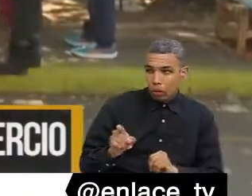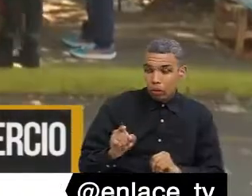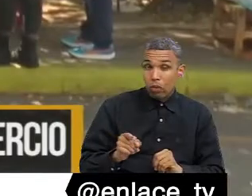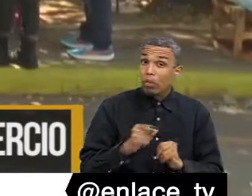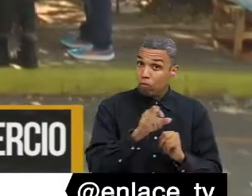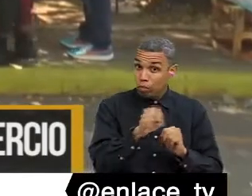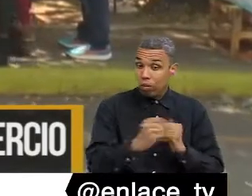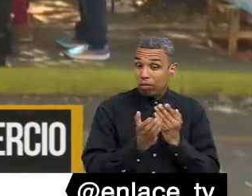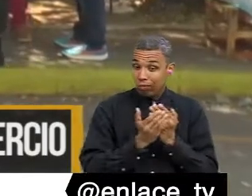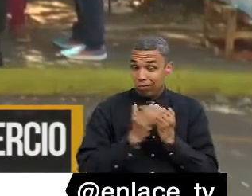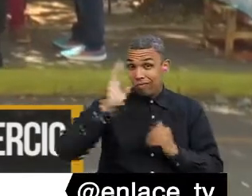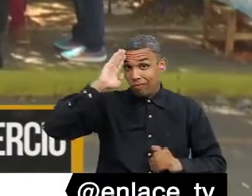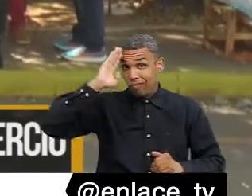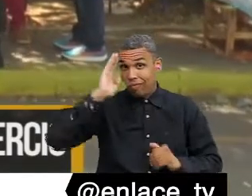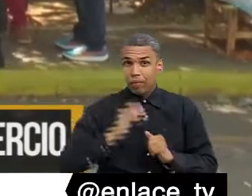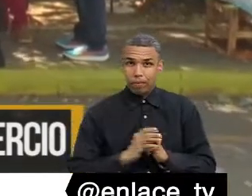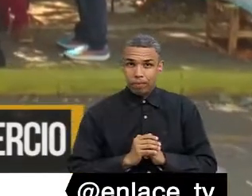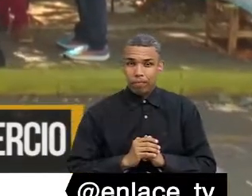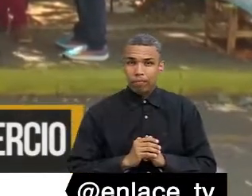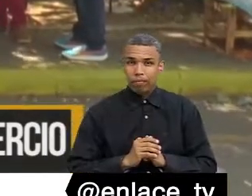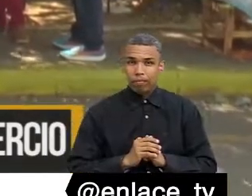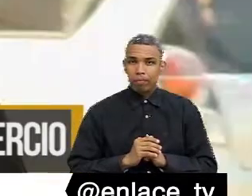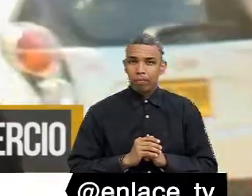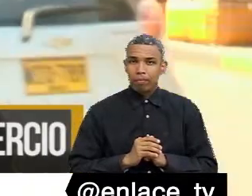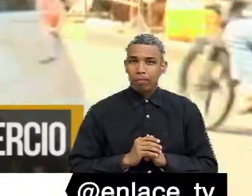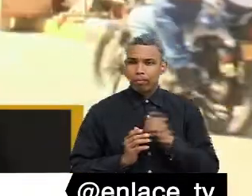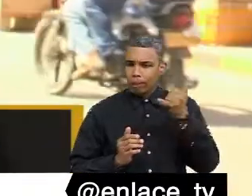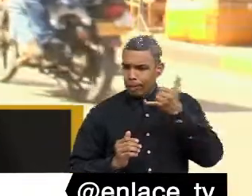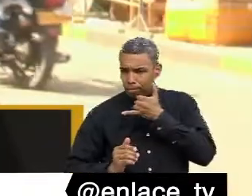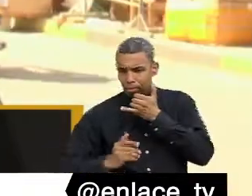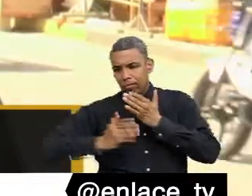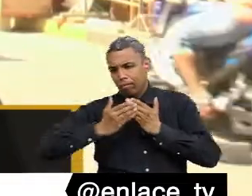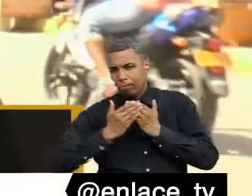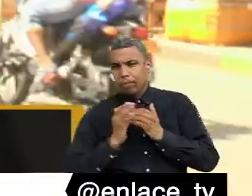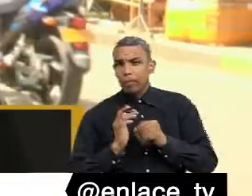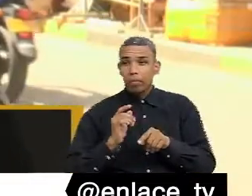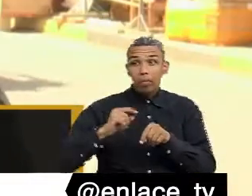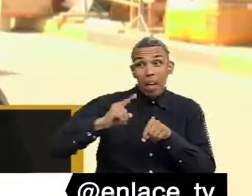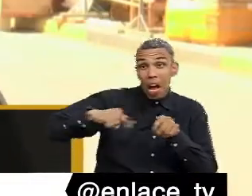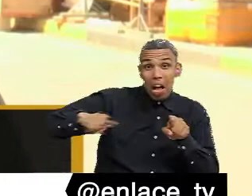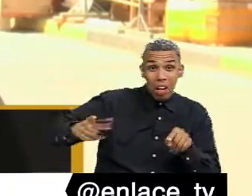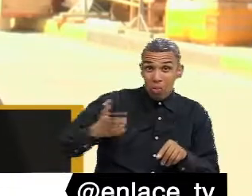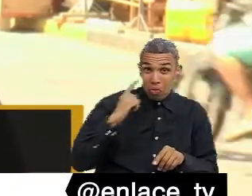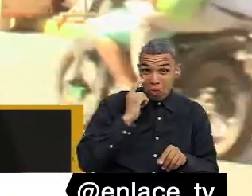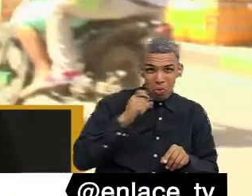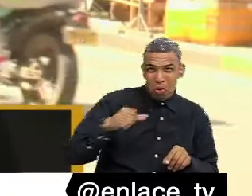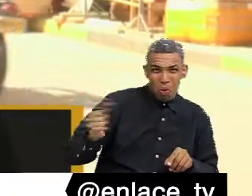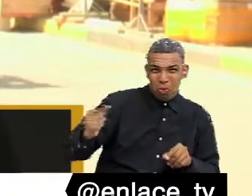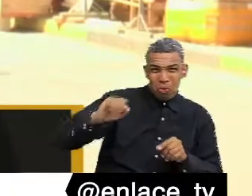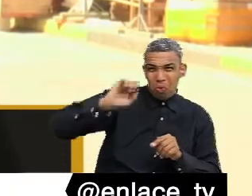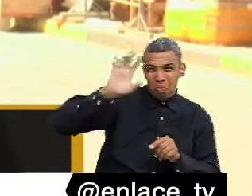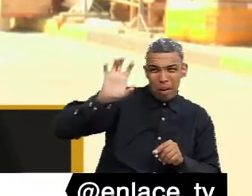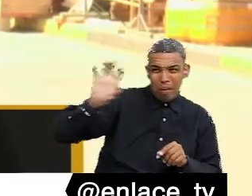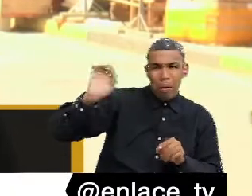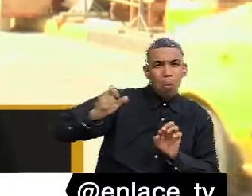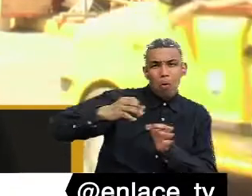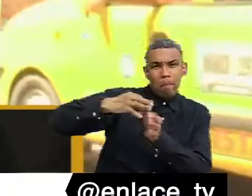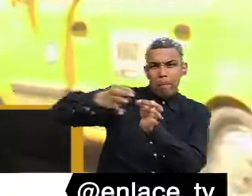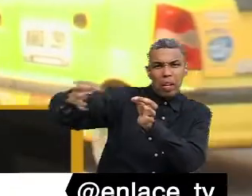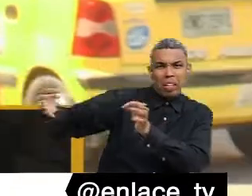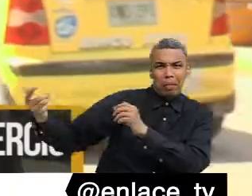policía nacional para cualquier eventualidad allí ha estado su policía nacional atendiendo todos los requerimientos que bien pues